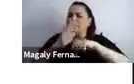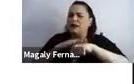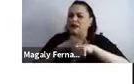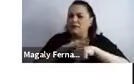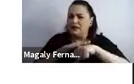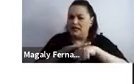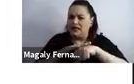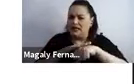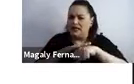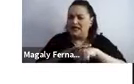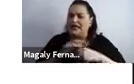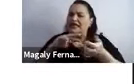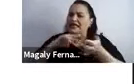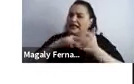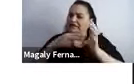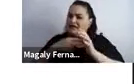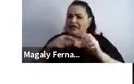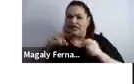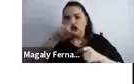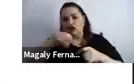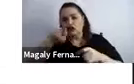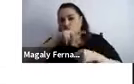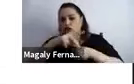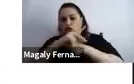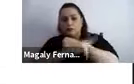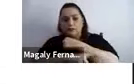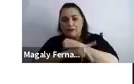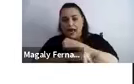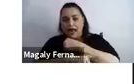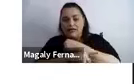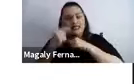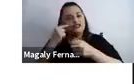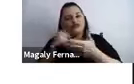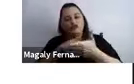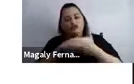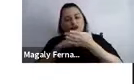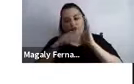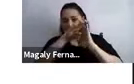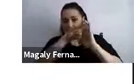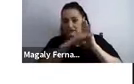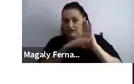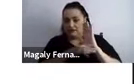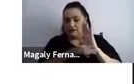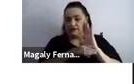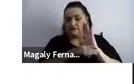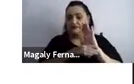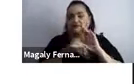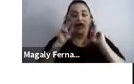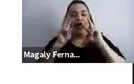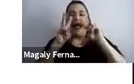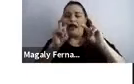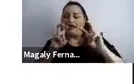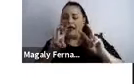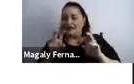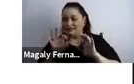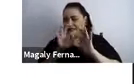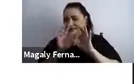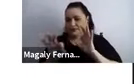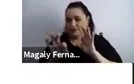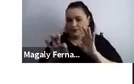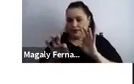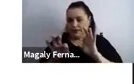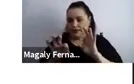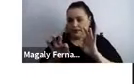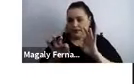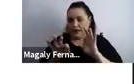haber definido estos países como referencia? Bueno, un análisis muy sencillo para los para